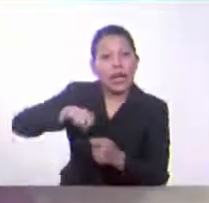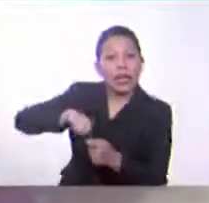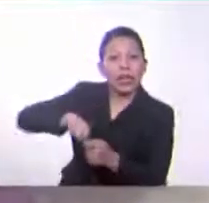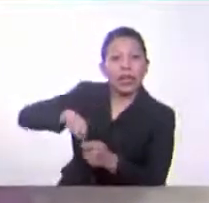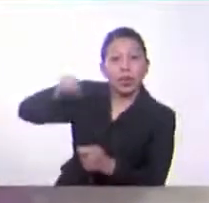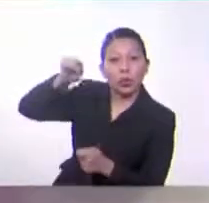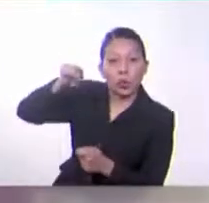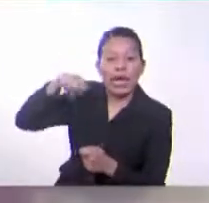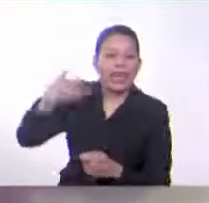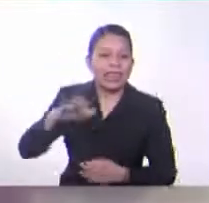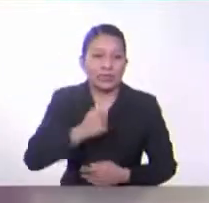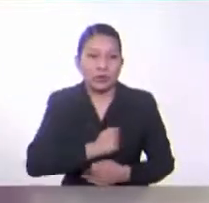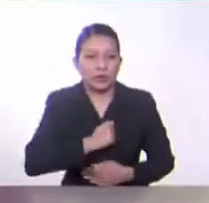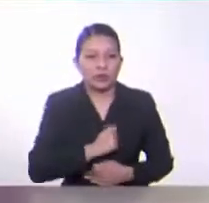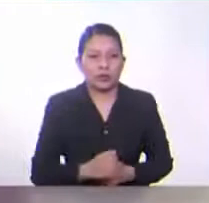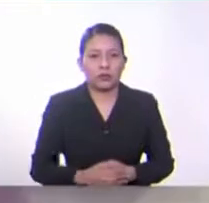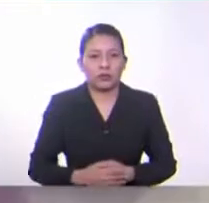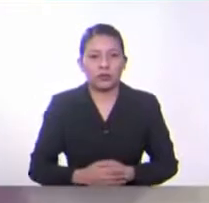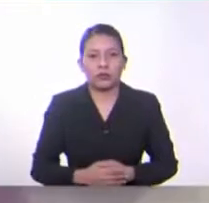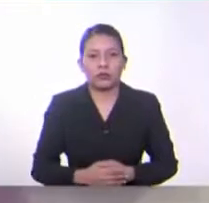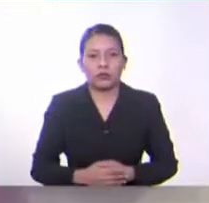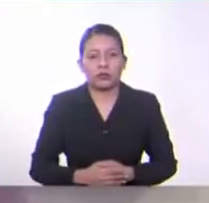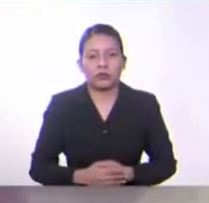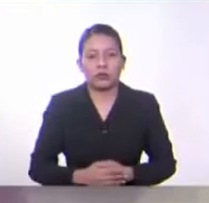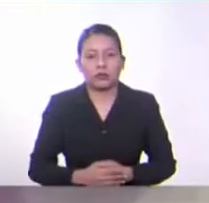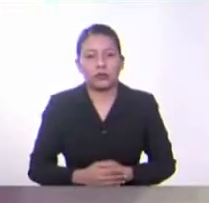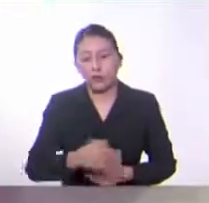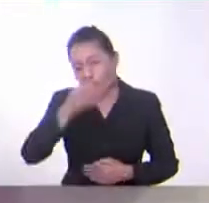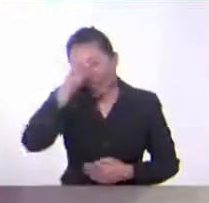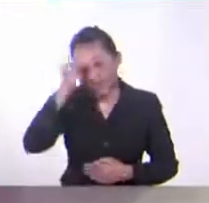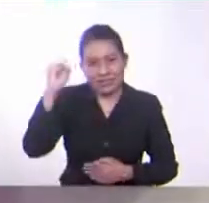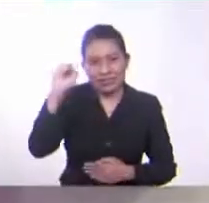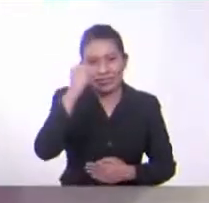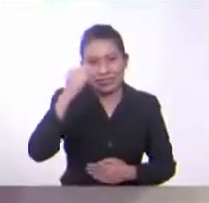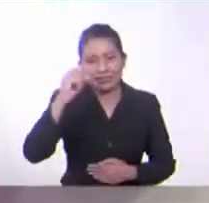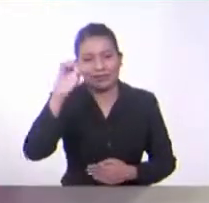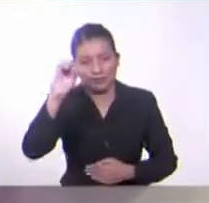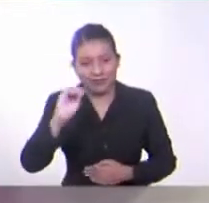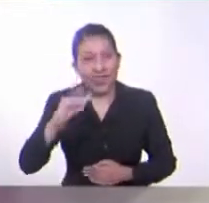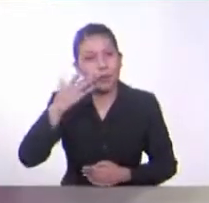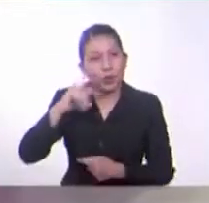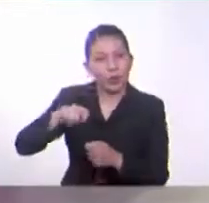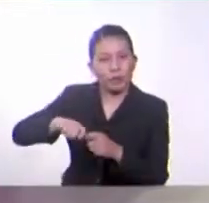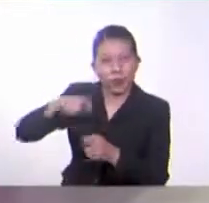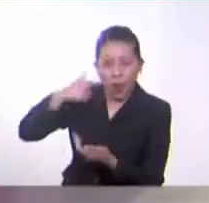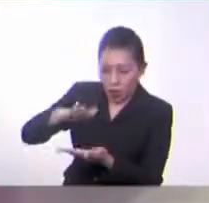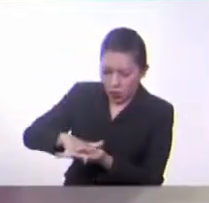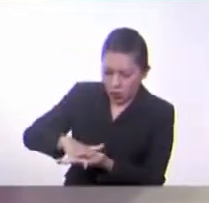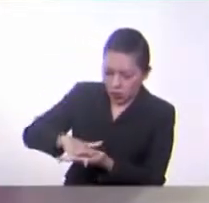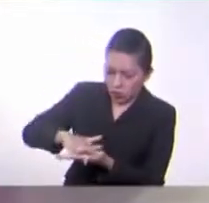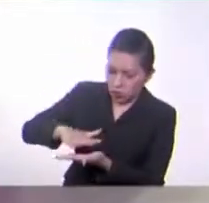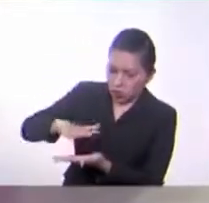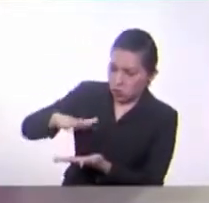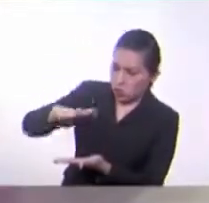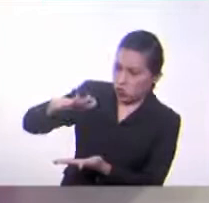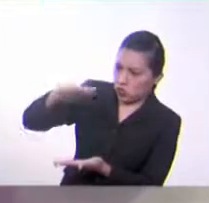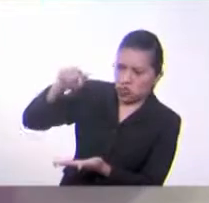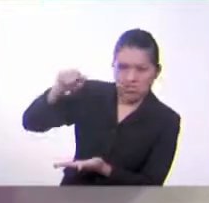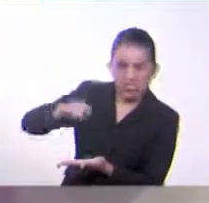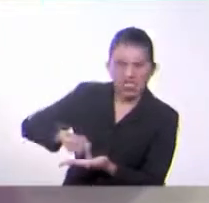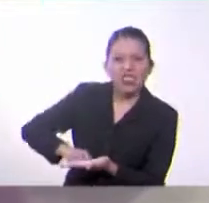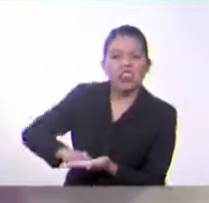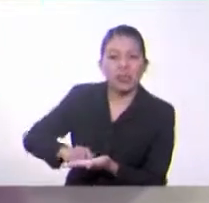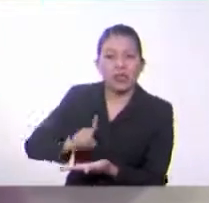cierto. Voy a eliminar esto de acá. 100. Y quiero